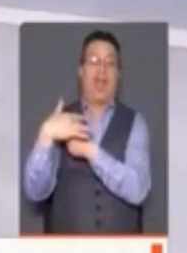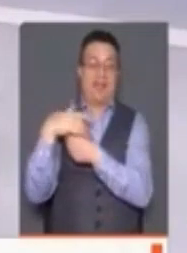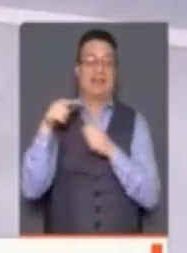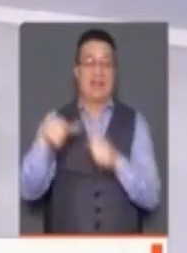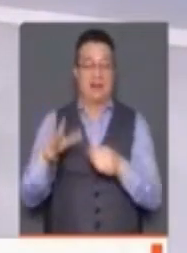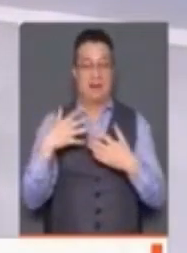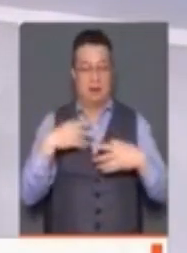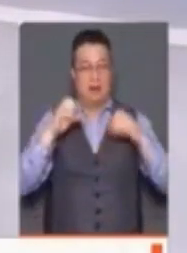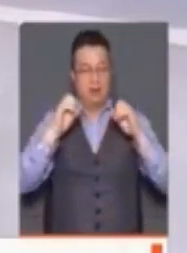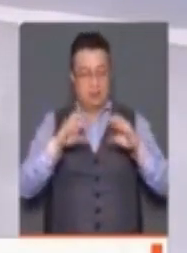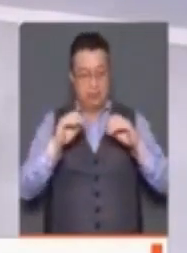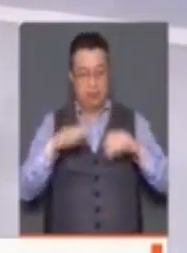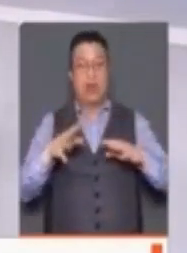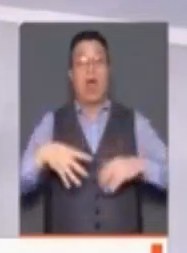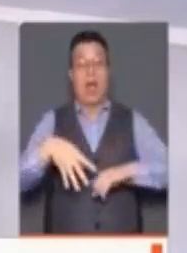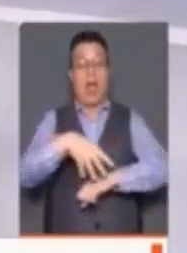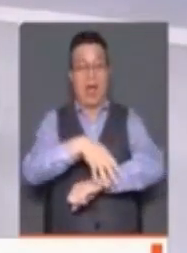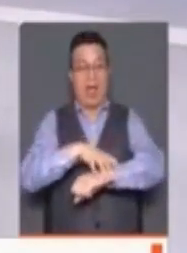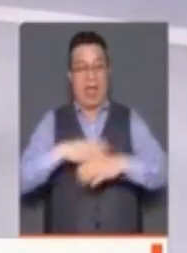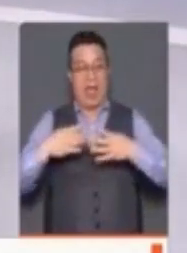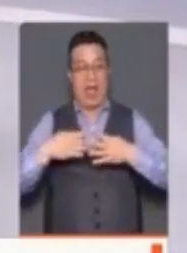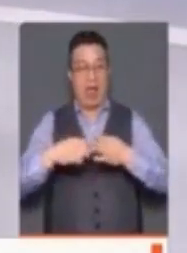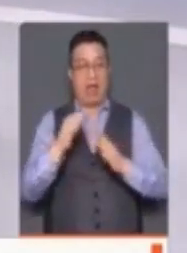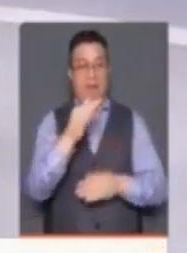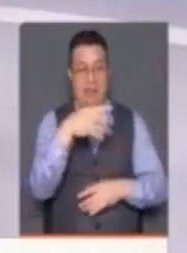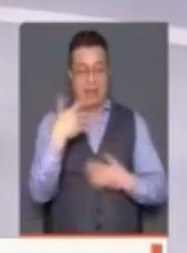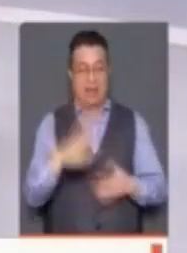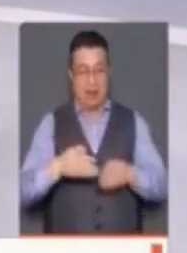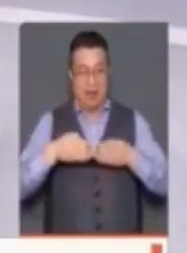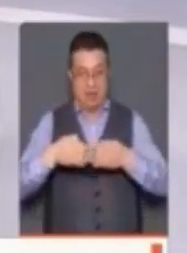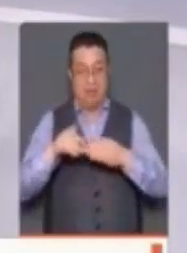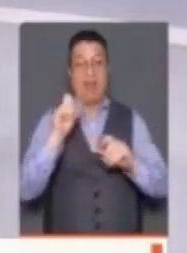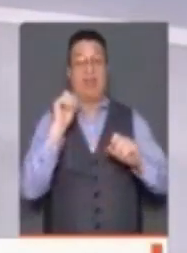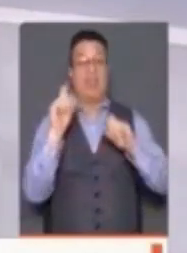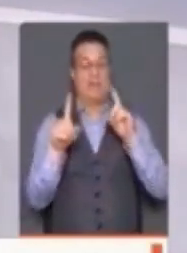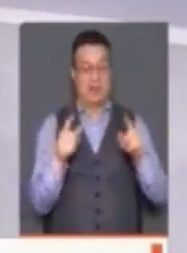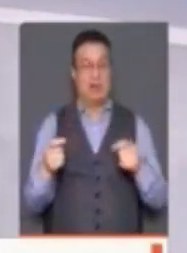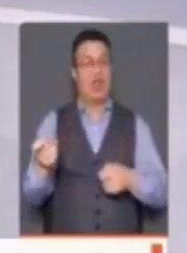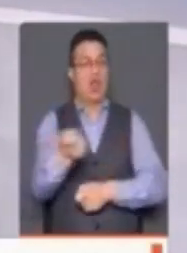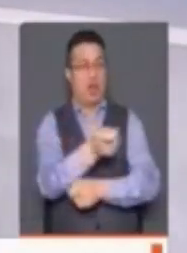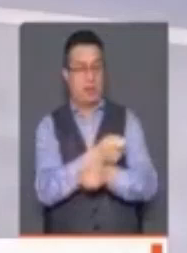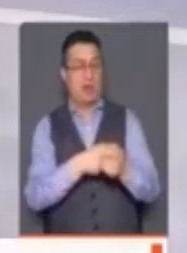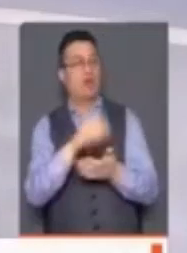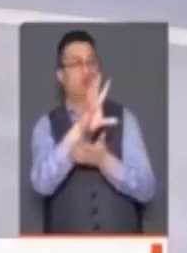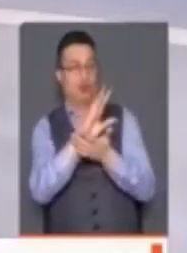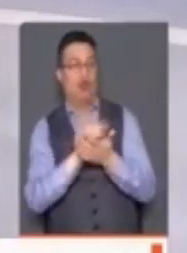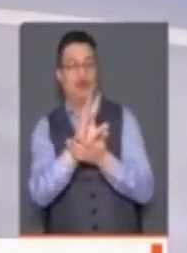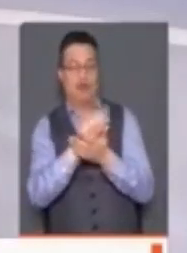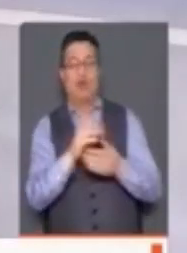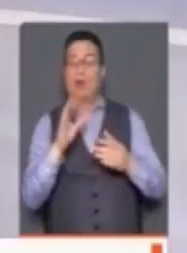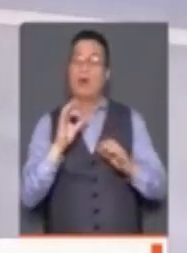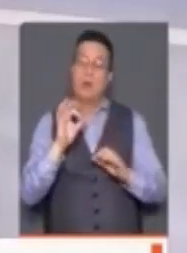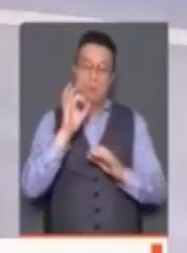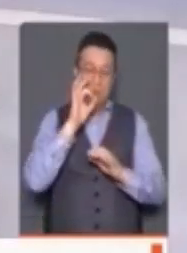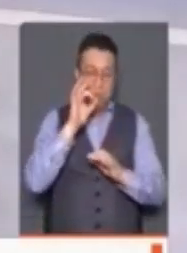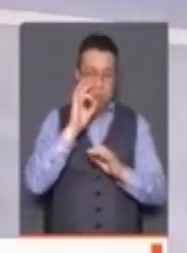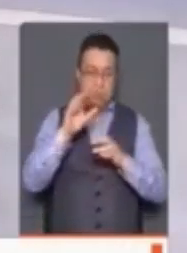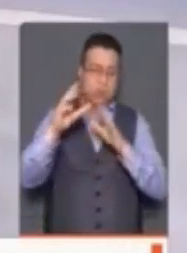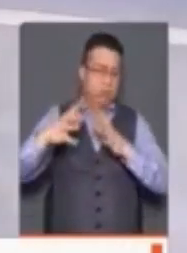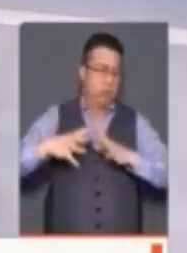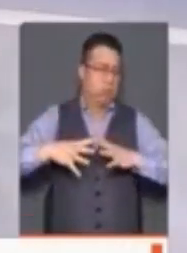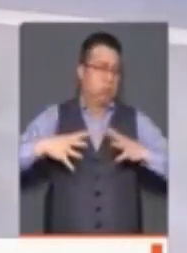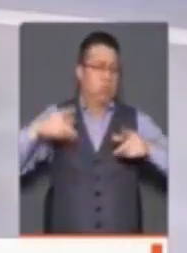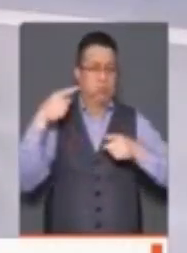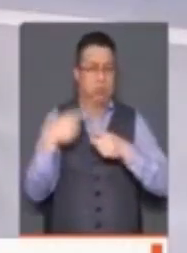de nuestra Armada. Uh-huh. Es una relación que desde la defensa, lo comercial, sigue siendo una relación muy rica, cultivada, por supuesto, por